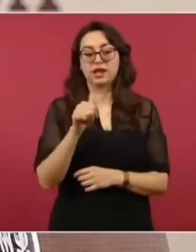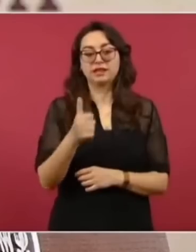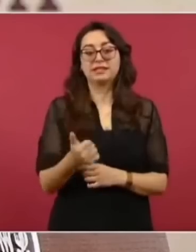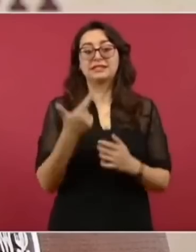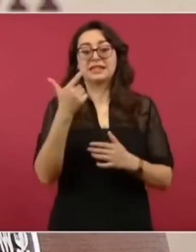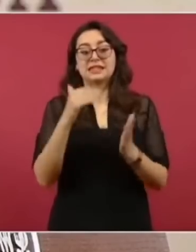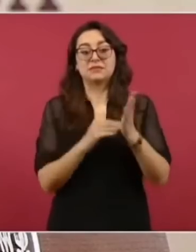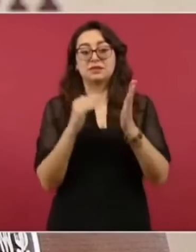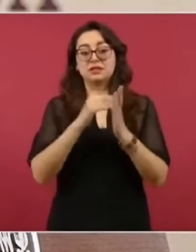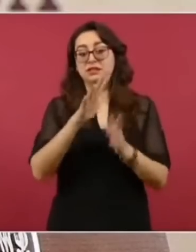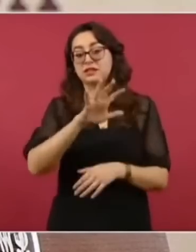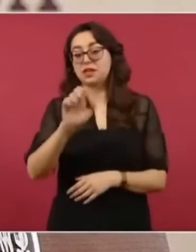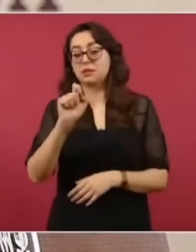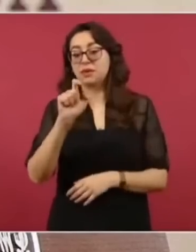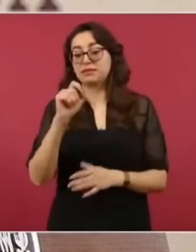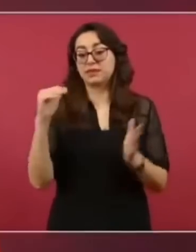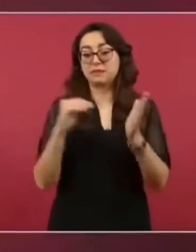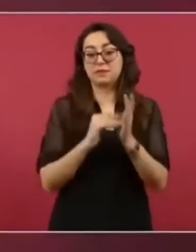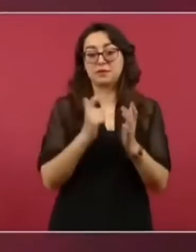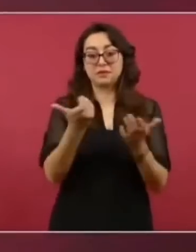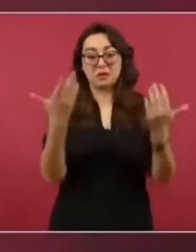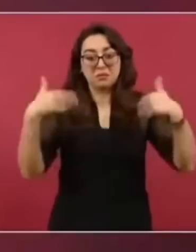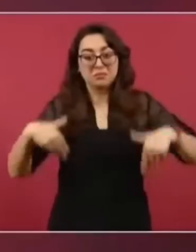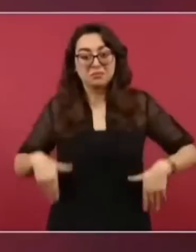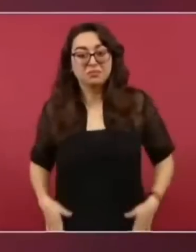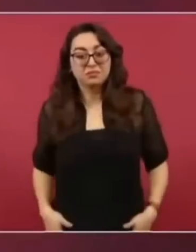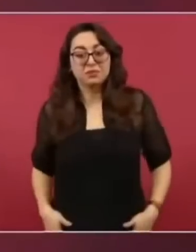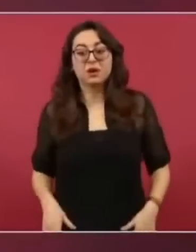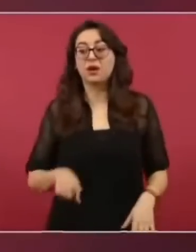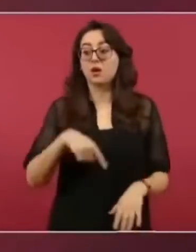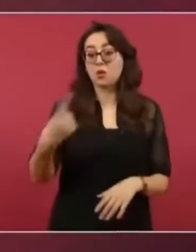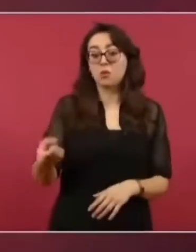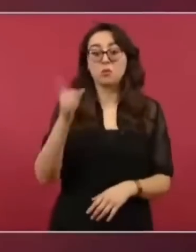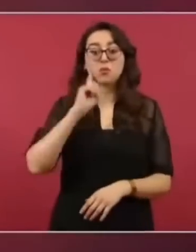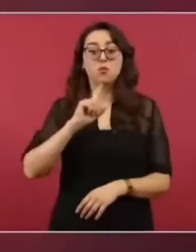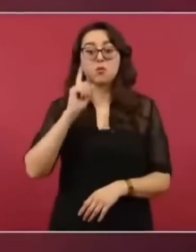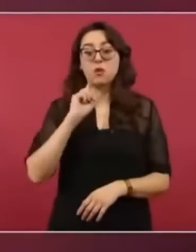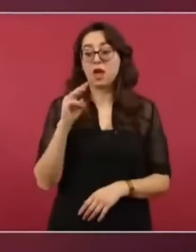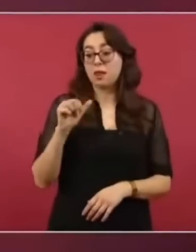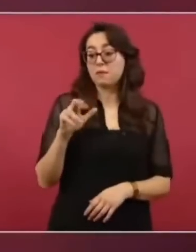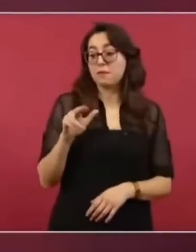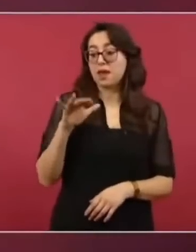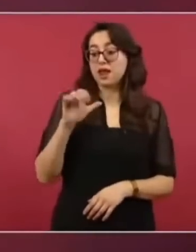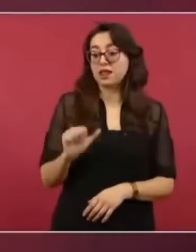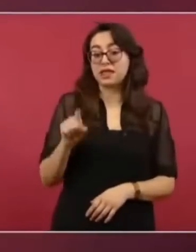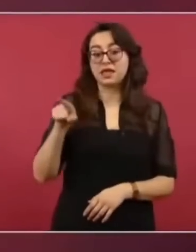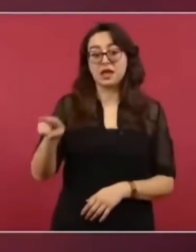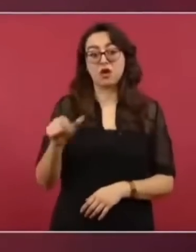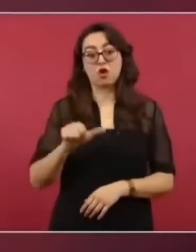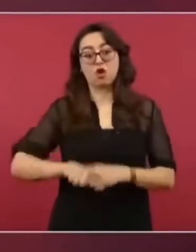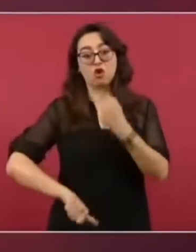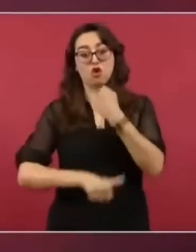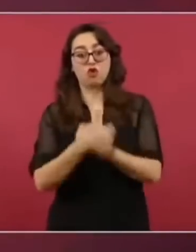7.520.000 pesos, mientras que su presidenta ejecutiva, María Amparo Casar, cobró